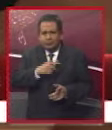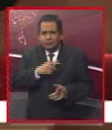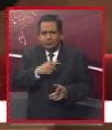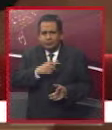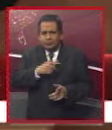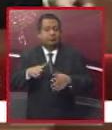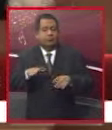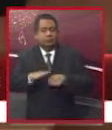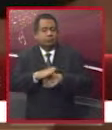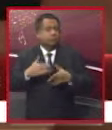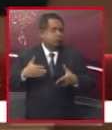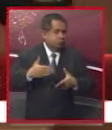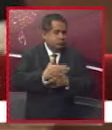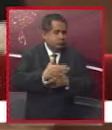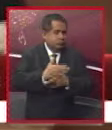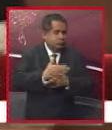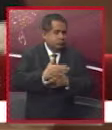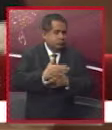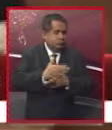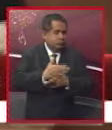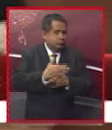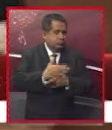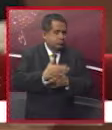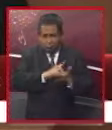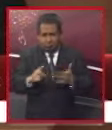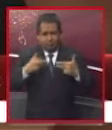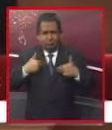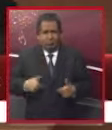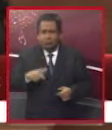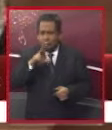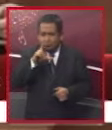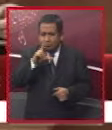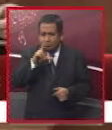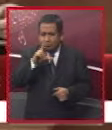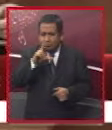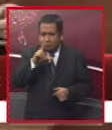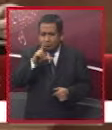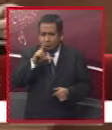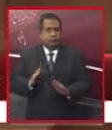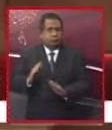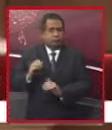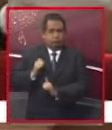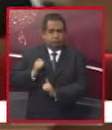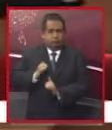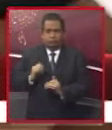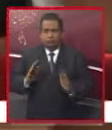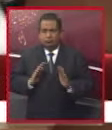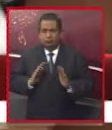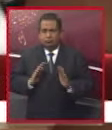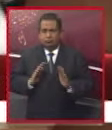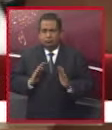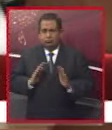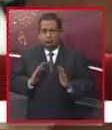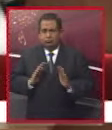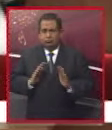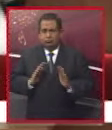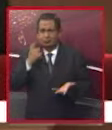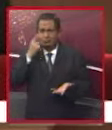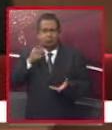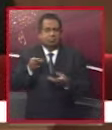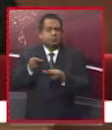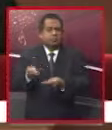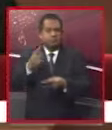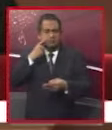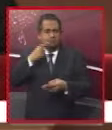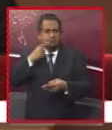ejército recorriendo las calles del país, violando los derechos humanos. No un ejército que está pues ya